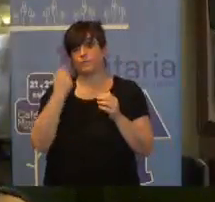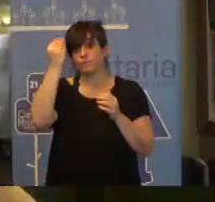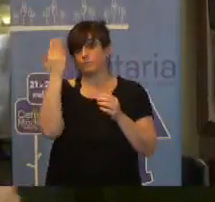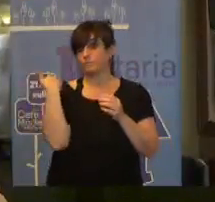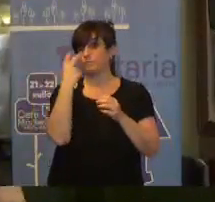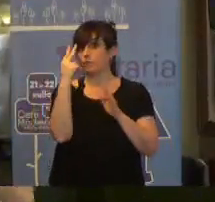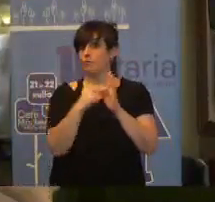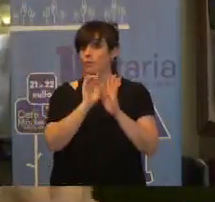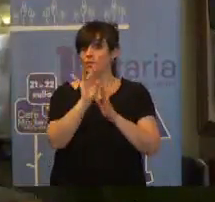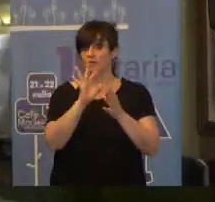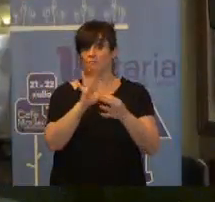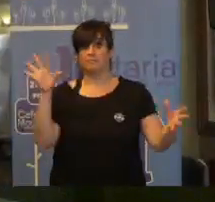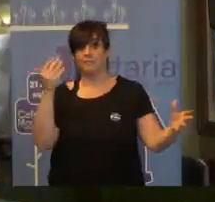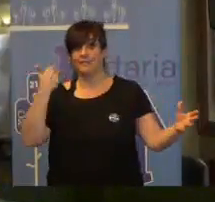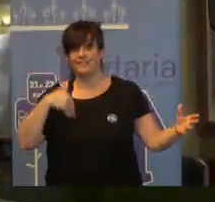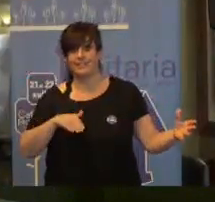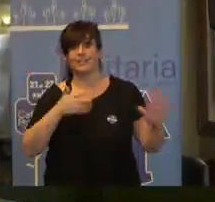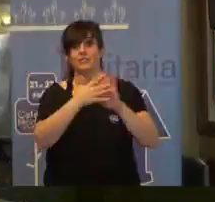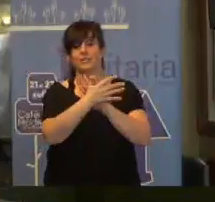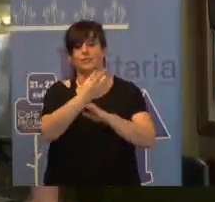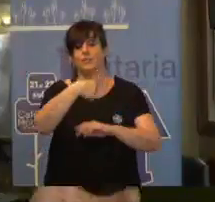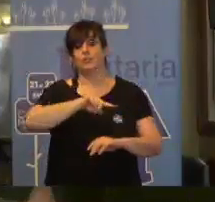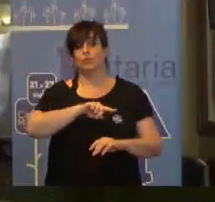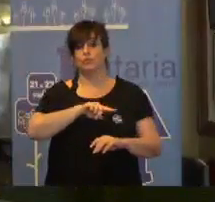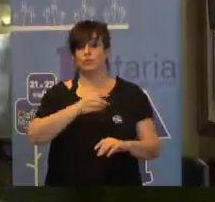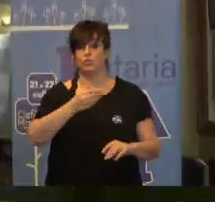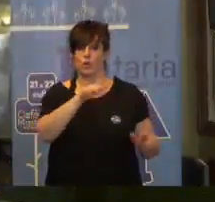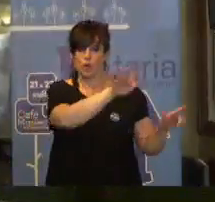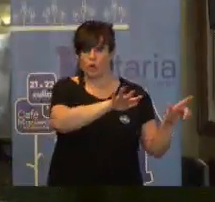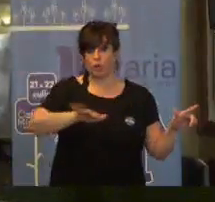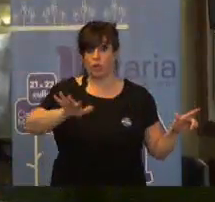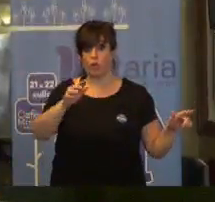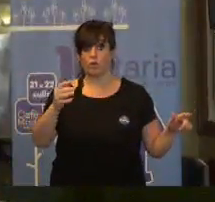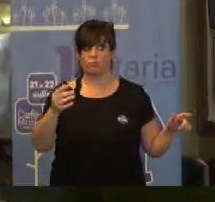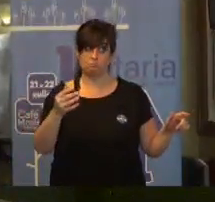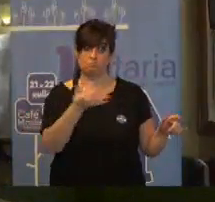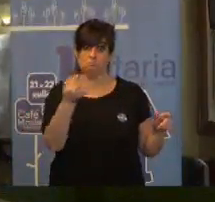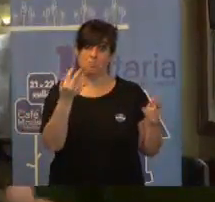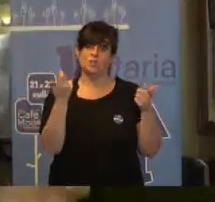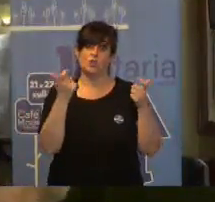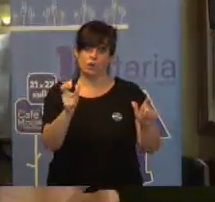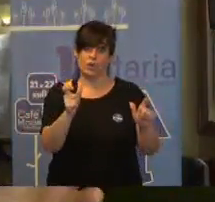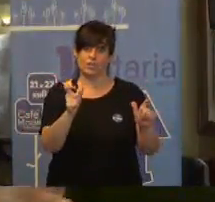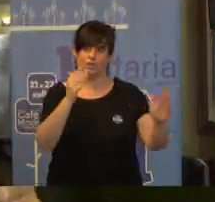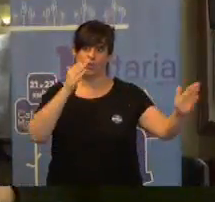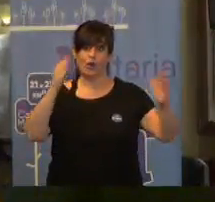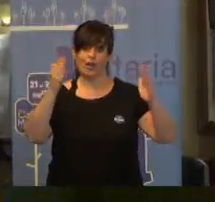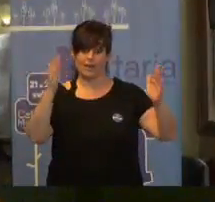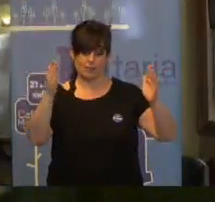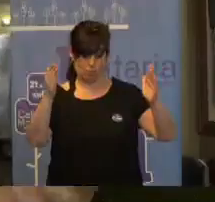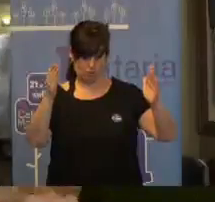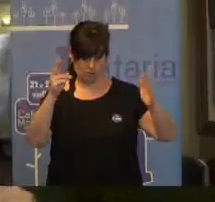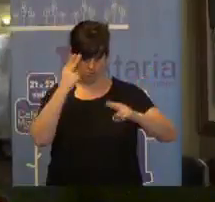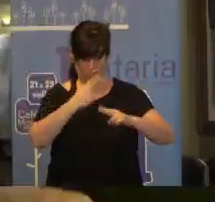2015 e, por lo tanto, eso obliga tamén a unha reflexión en cada sitio, pero tamén colectiva do tempo político no que estamos, non?